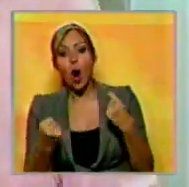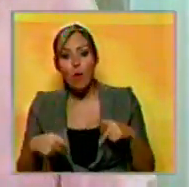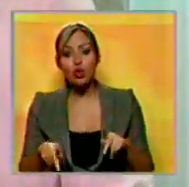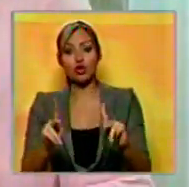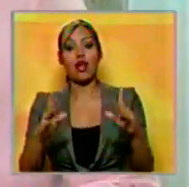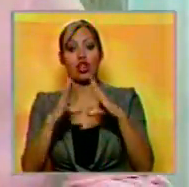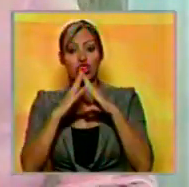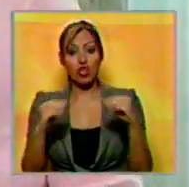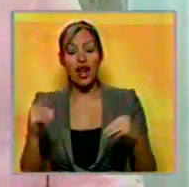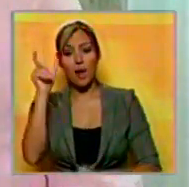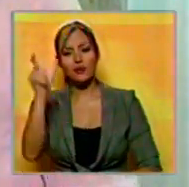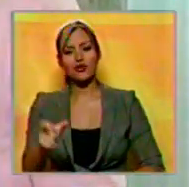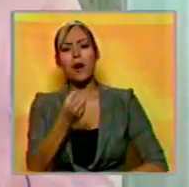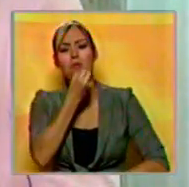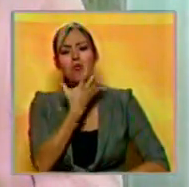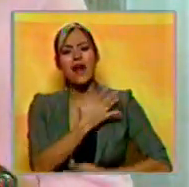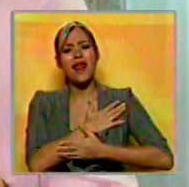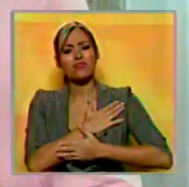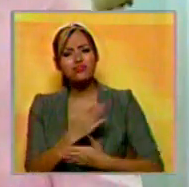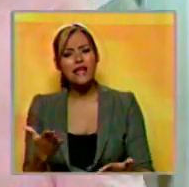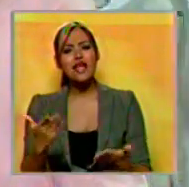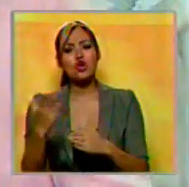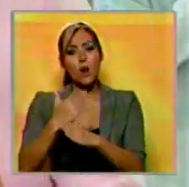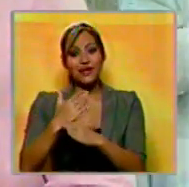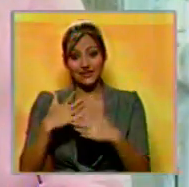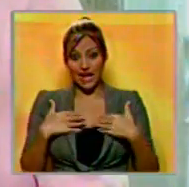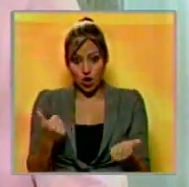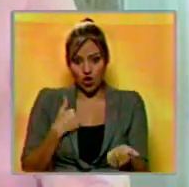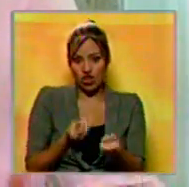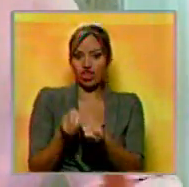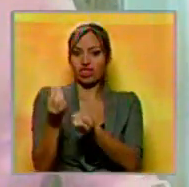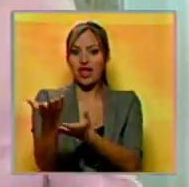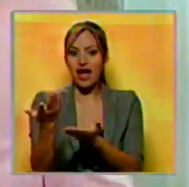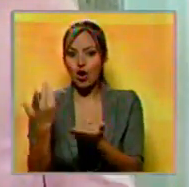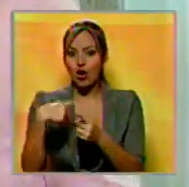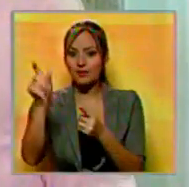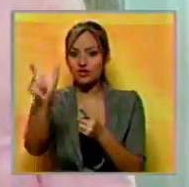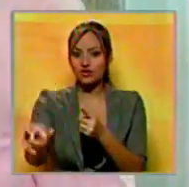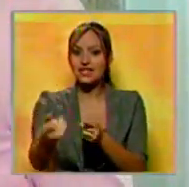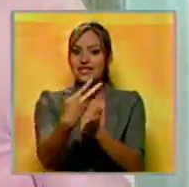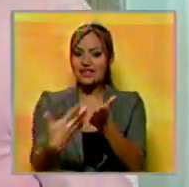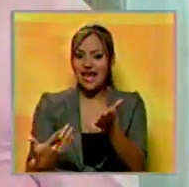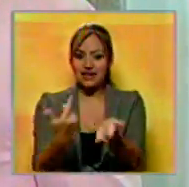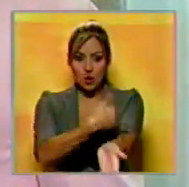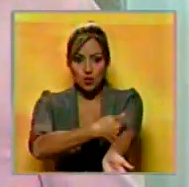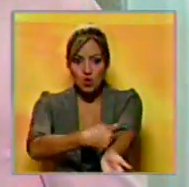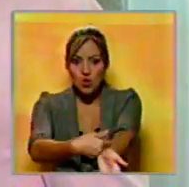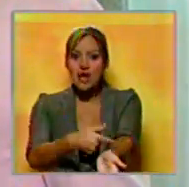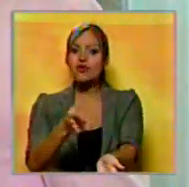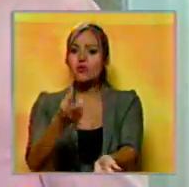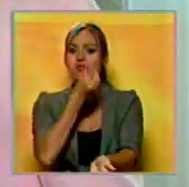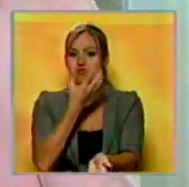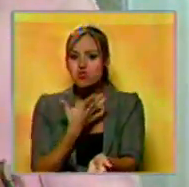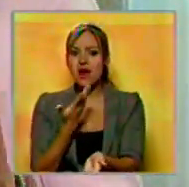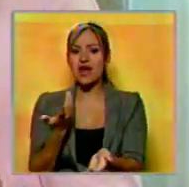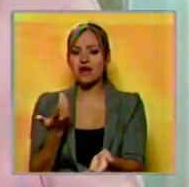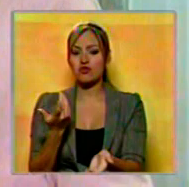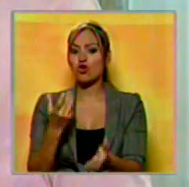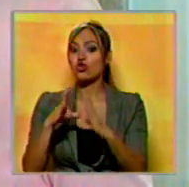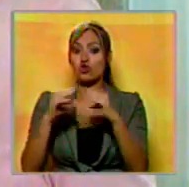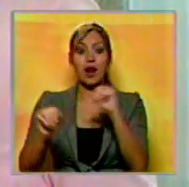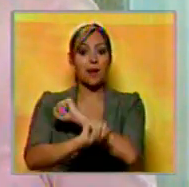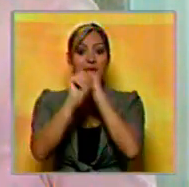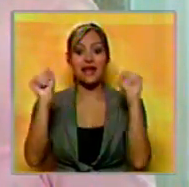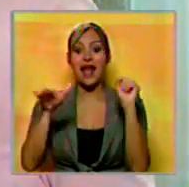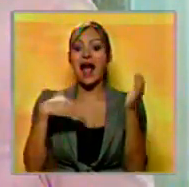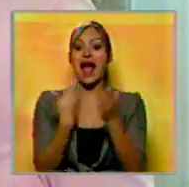toda esa gente generosa que quiere compartir su salud donando sangre para otro. Tendremos esa jornada allí toda la mañana